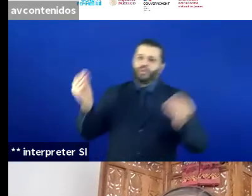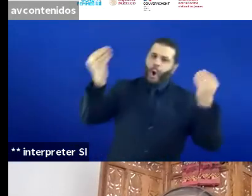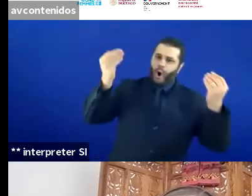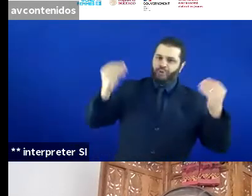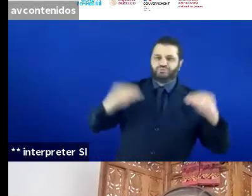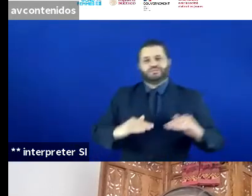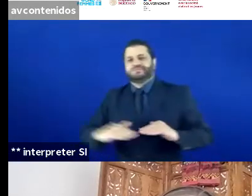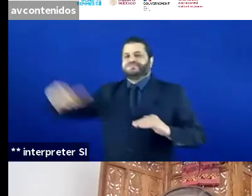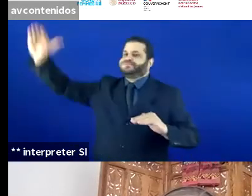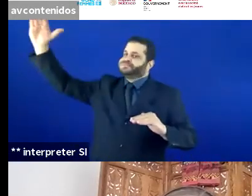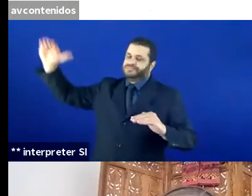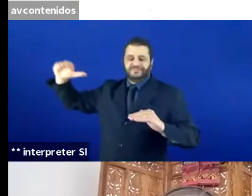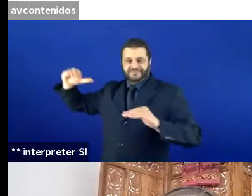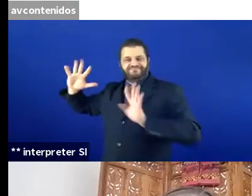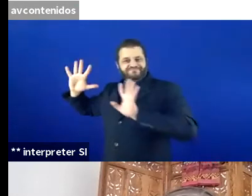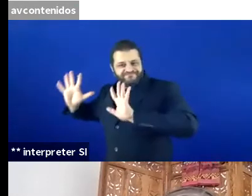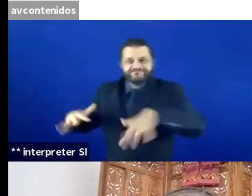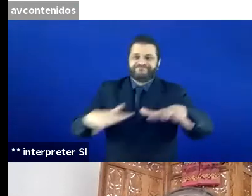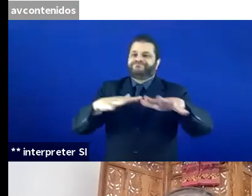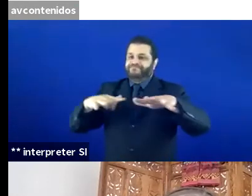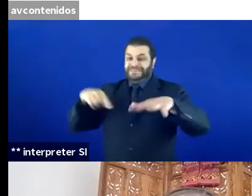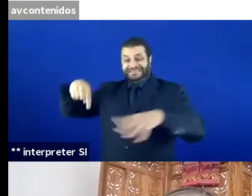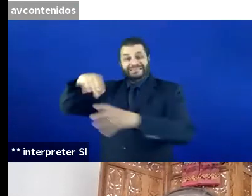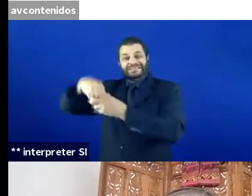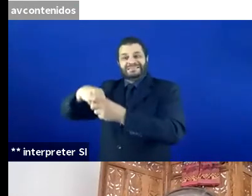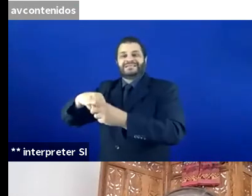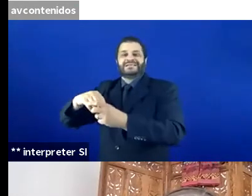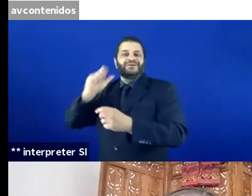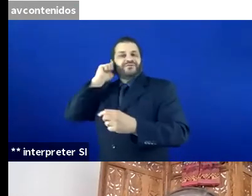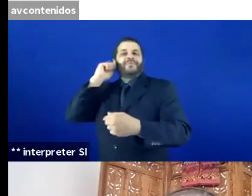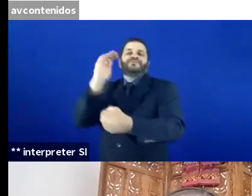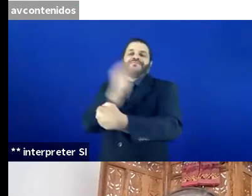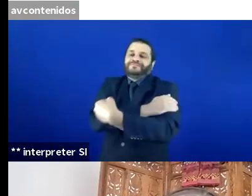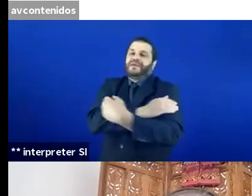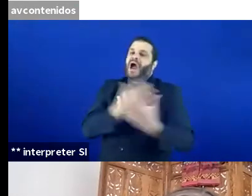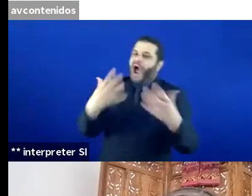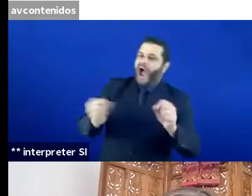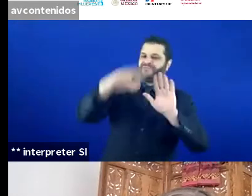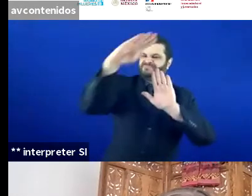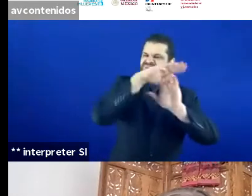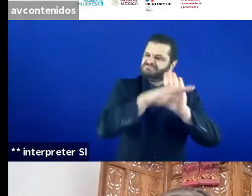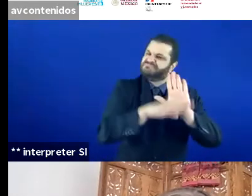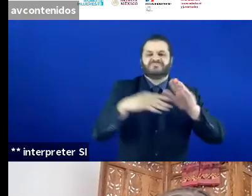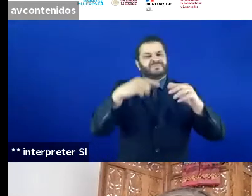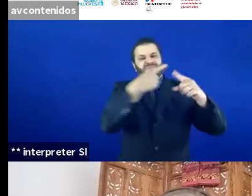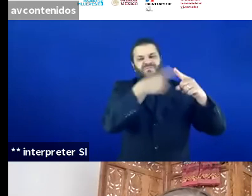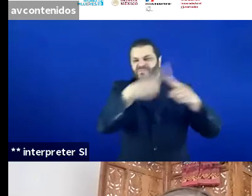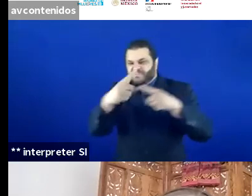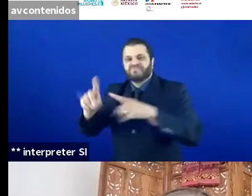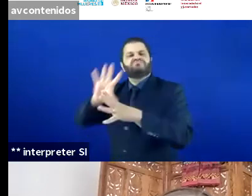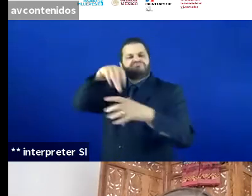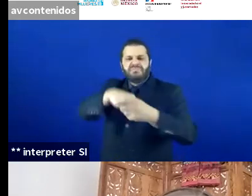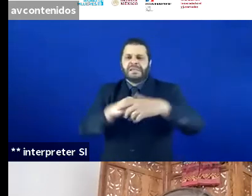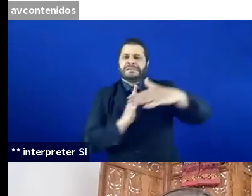son muchos. Lanzando el movimiento Black Lives Matter, luchando por la igualdad de derechos de migrantes, protegiendo nuestro medio ambiente y el